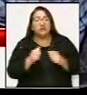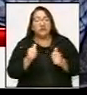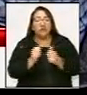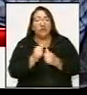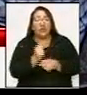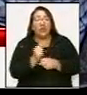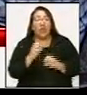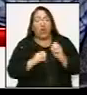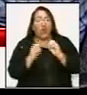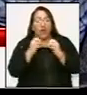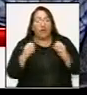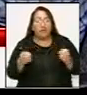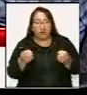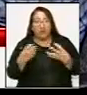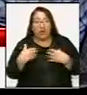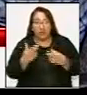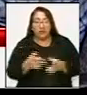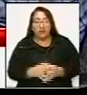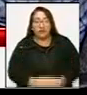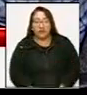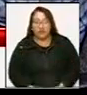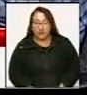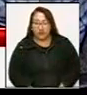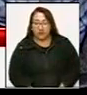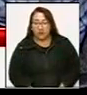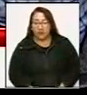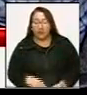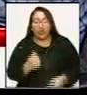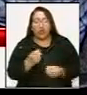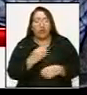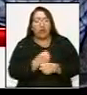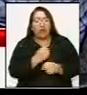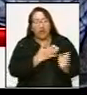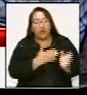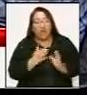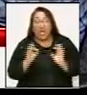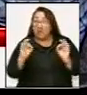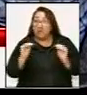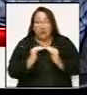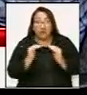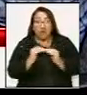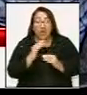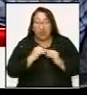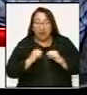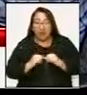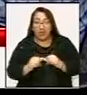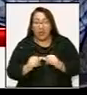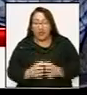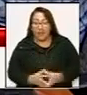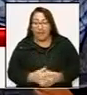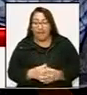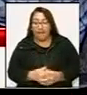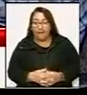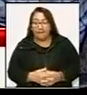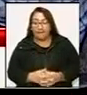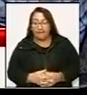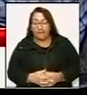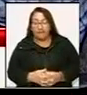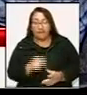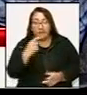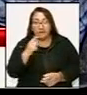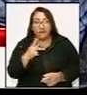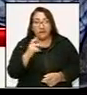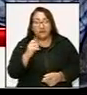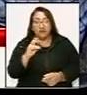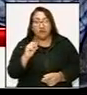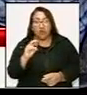los organigramas que nos ha dicho usted, el flujograma de procedimientos, eran los mismos que se han mantenido durante la gestión del señor Curi que